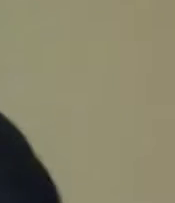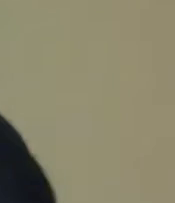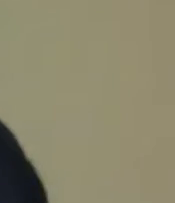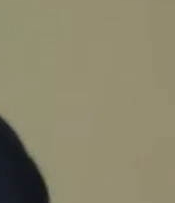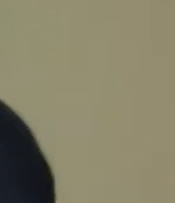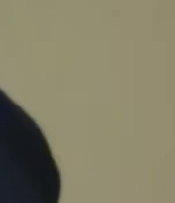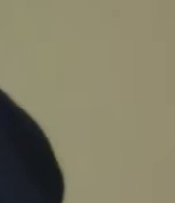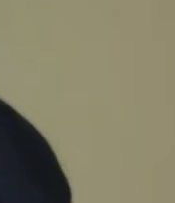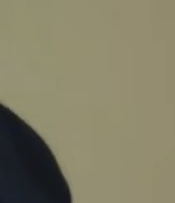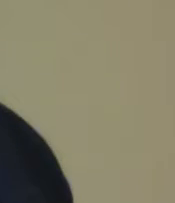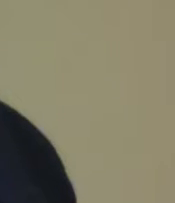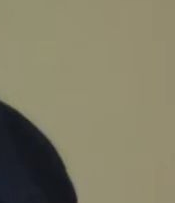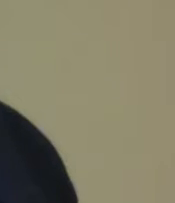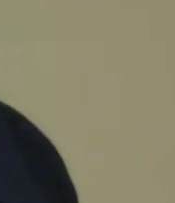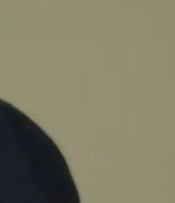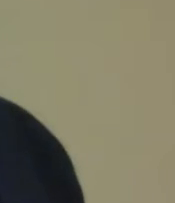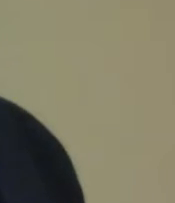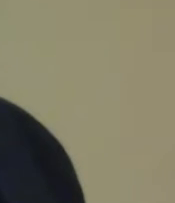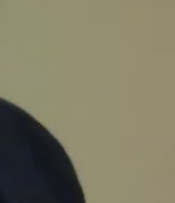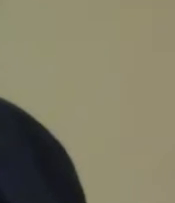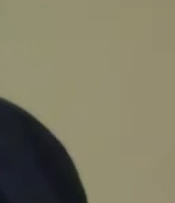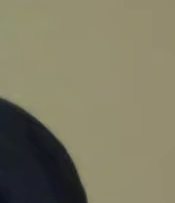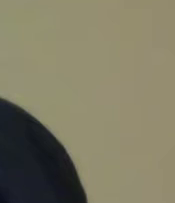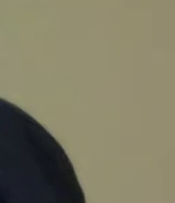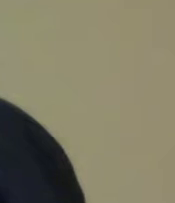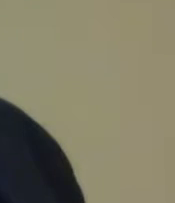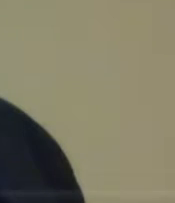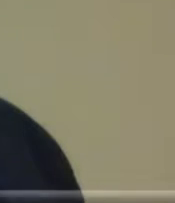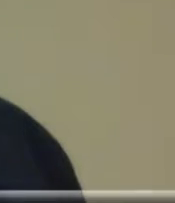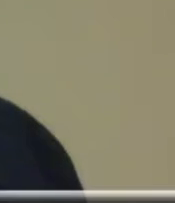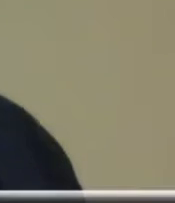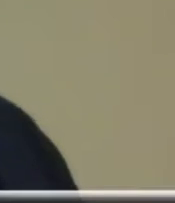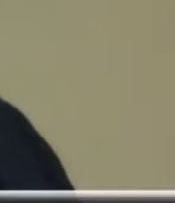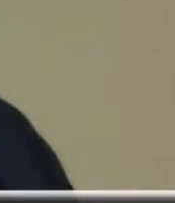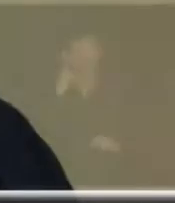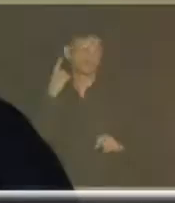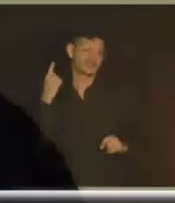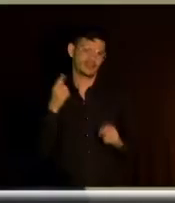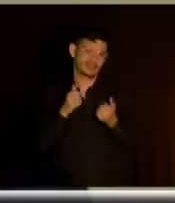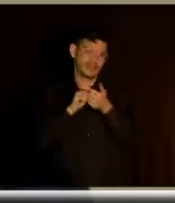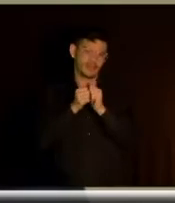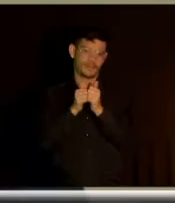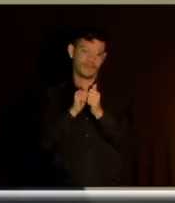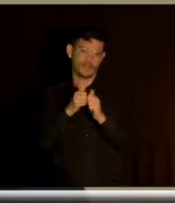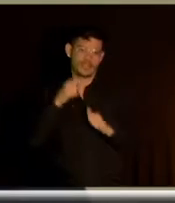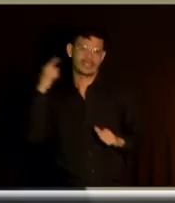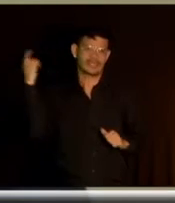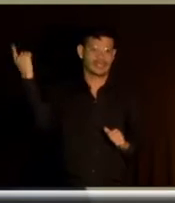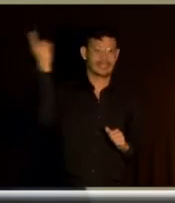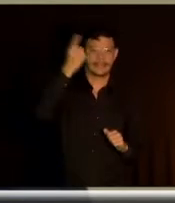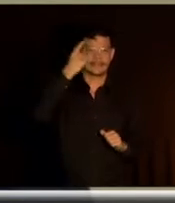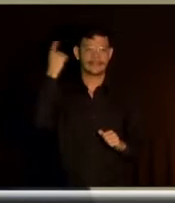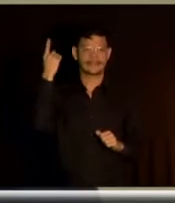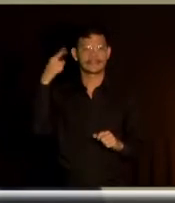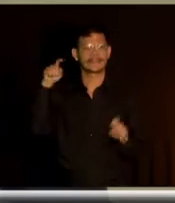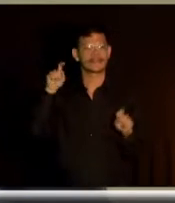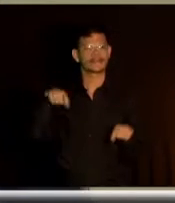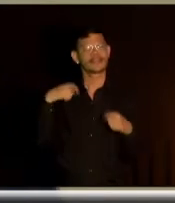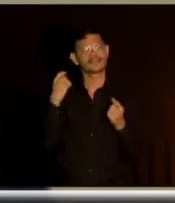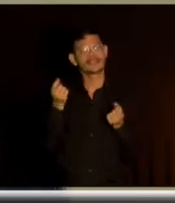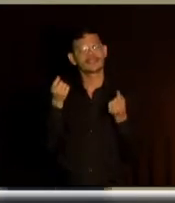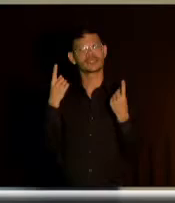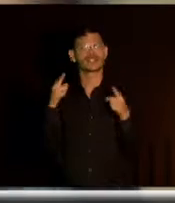excelente pregunta. Yo pienso que al deporte adaptado en general Señor. Moisés. Toca entenderlo como una